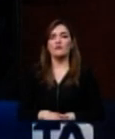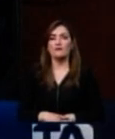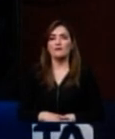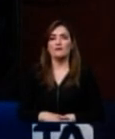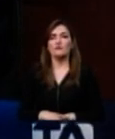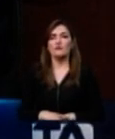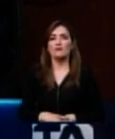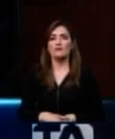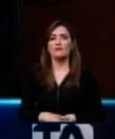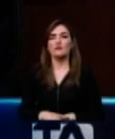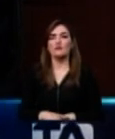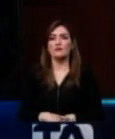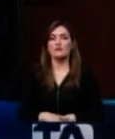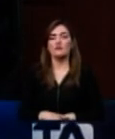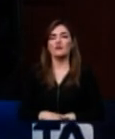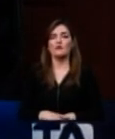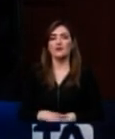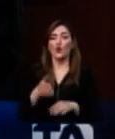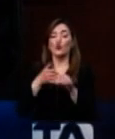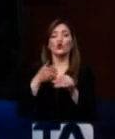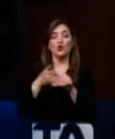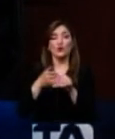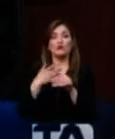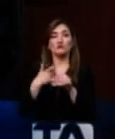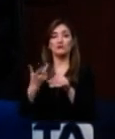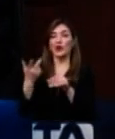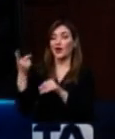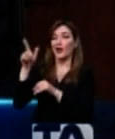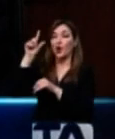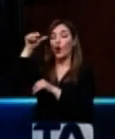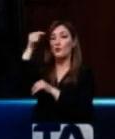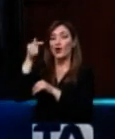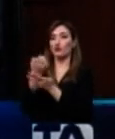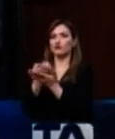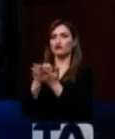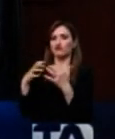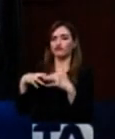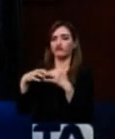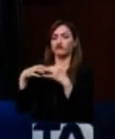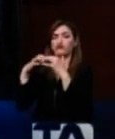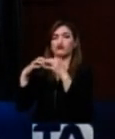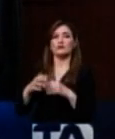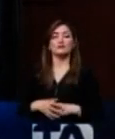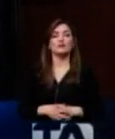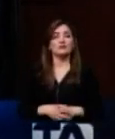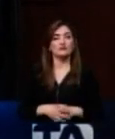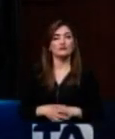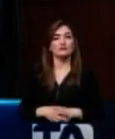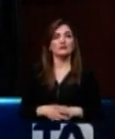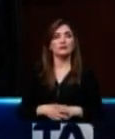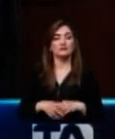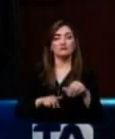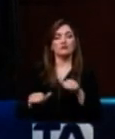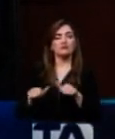a elevar la liquidez del estado y además que esta gestión